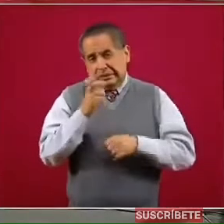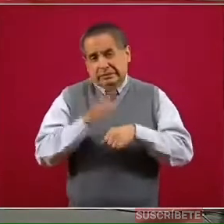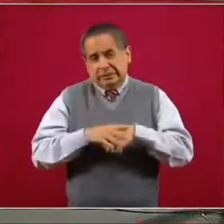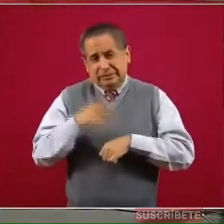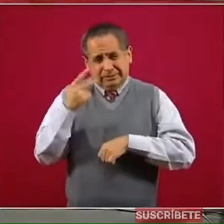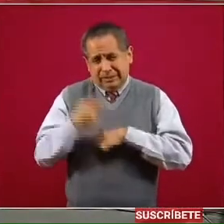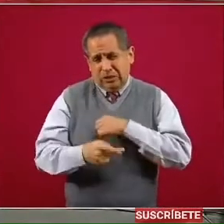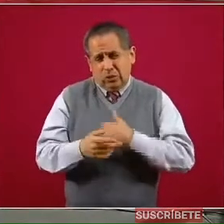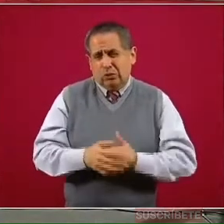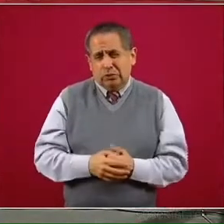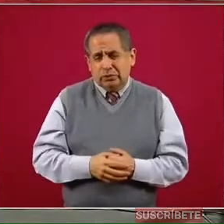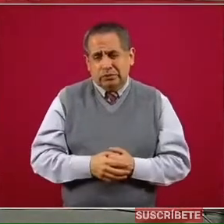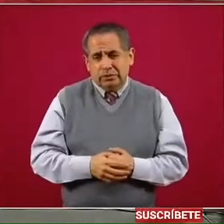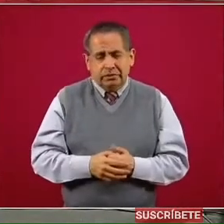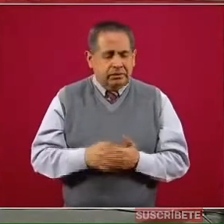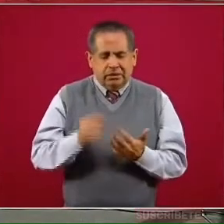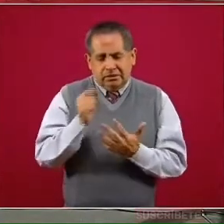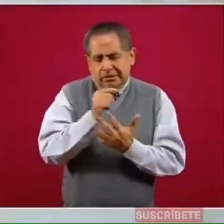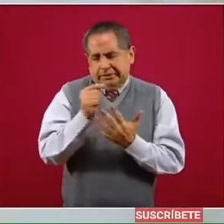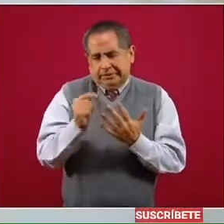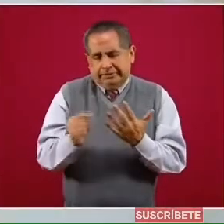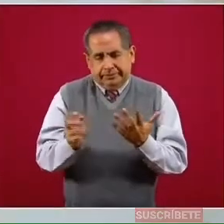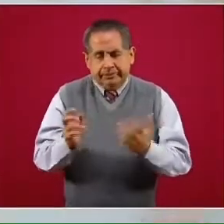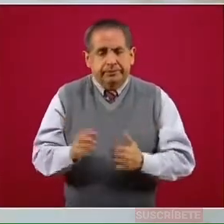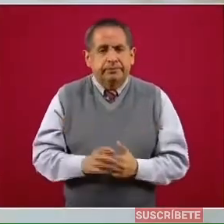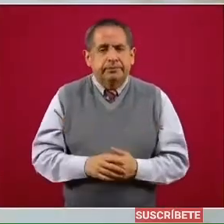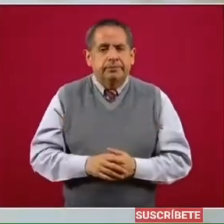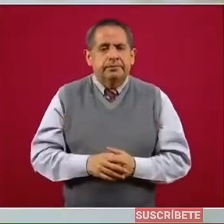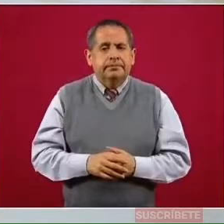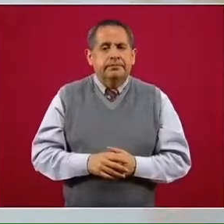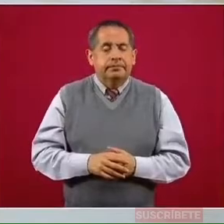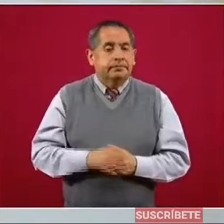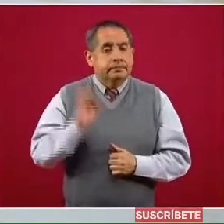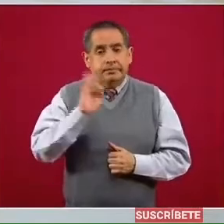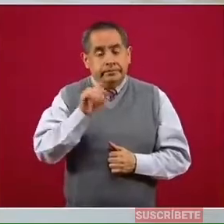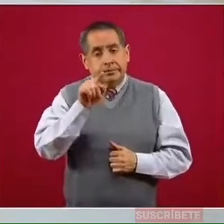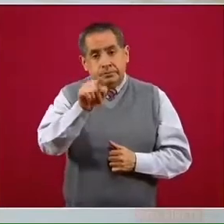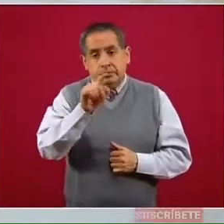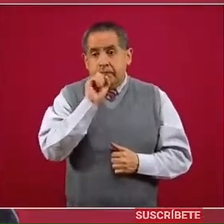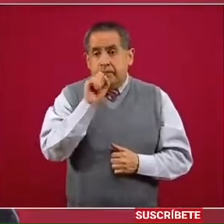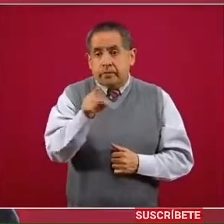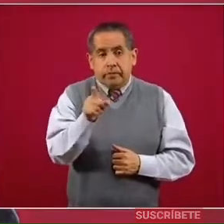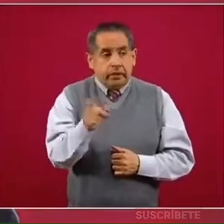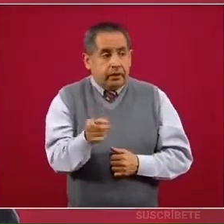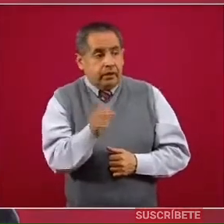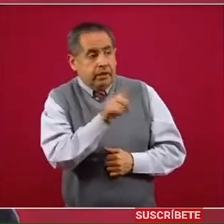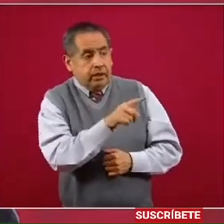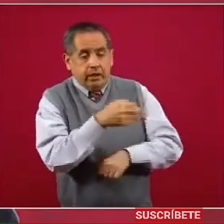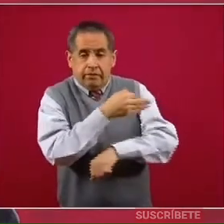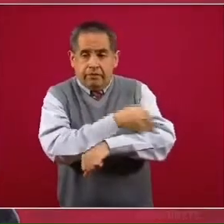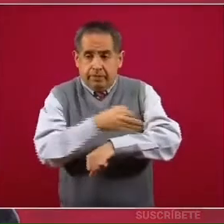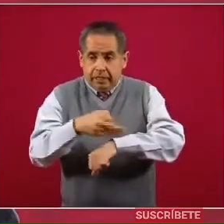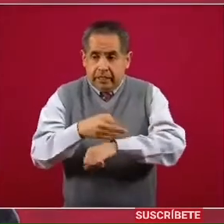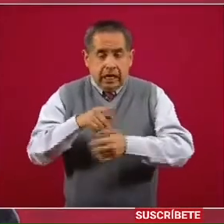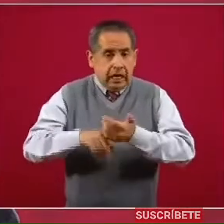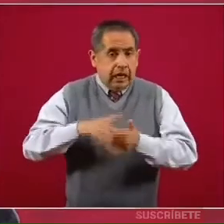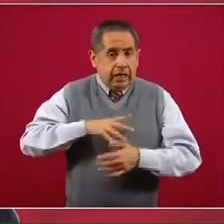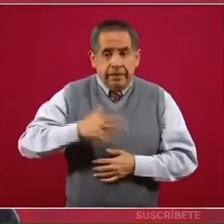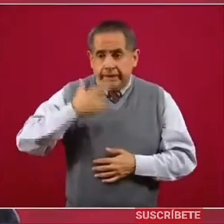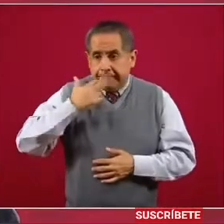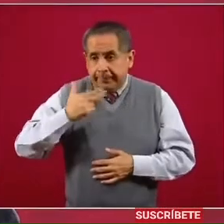de defensas, entre otras personas. Si usted tiene además familiares que tienen